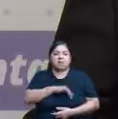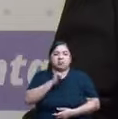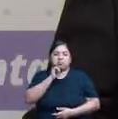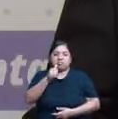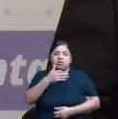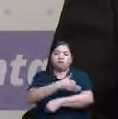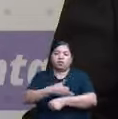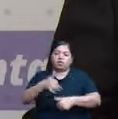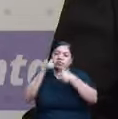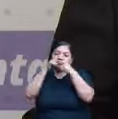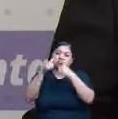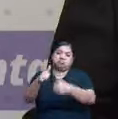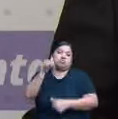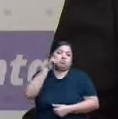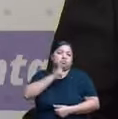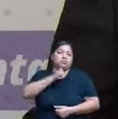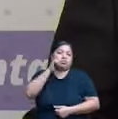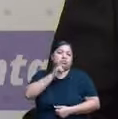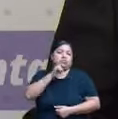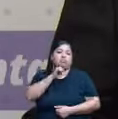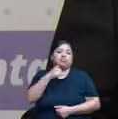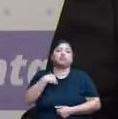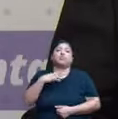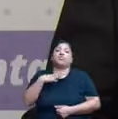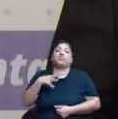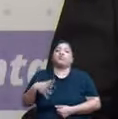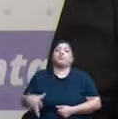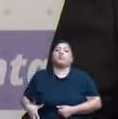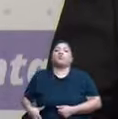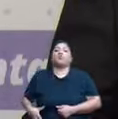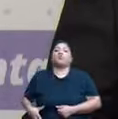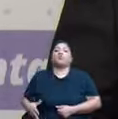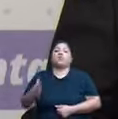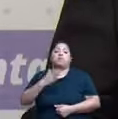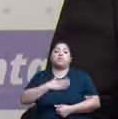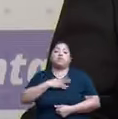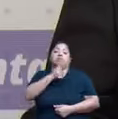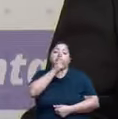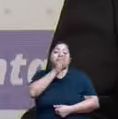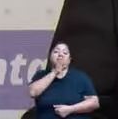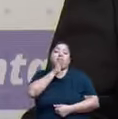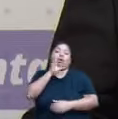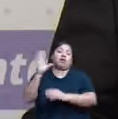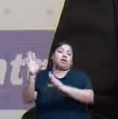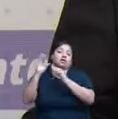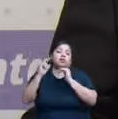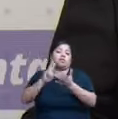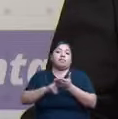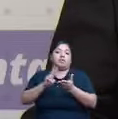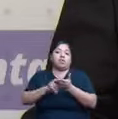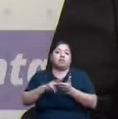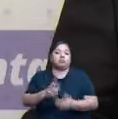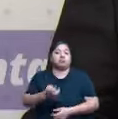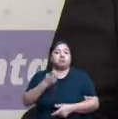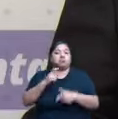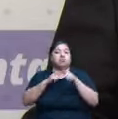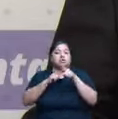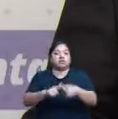familia y llevando muy en alto los valores que me enseñaron mis padres y mi familia. Por